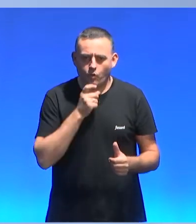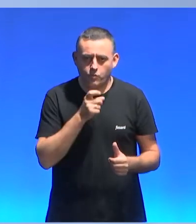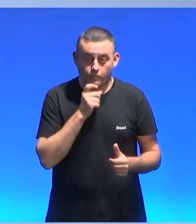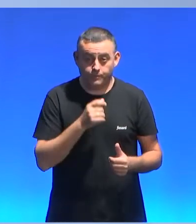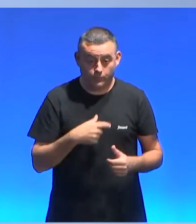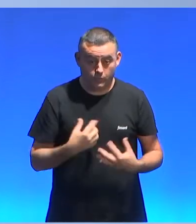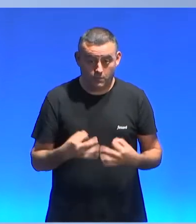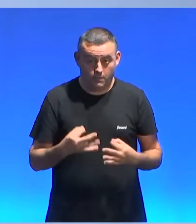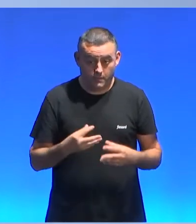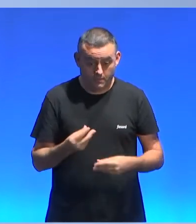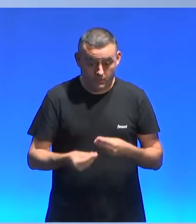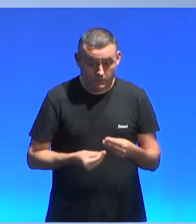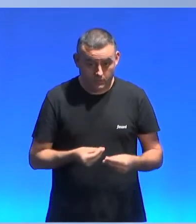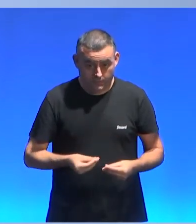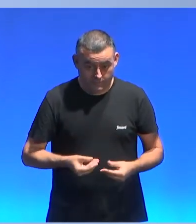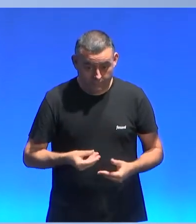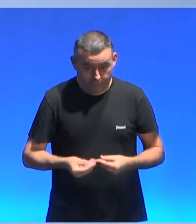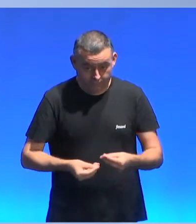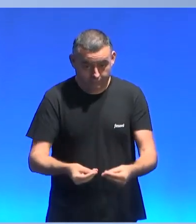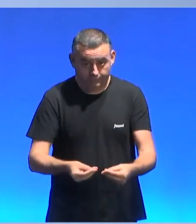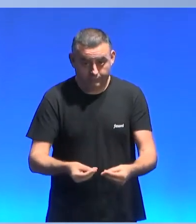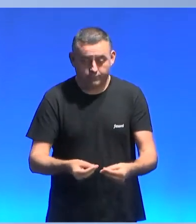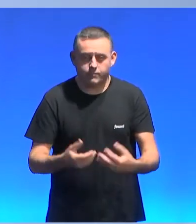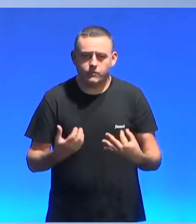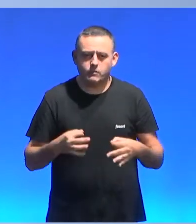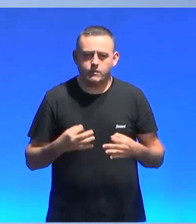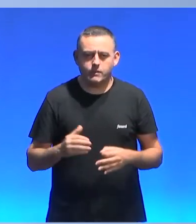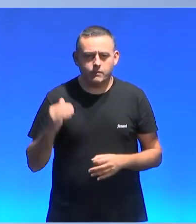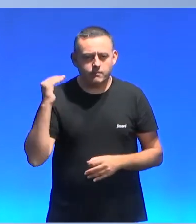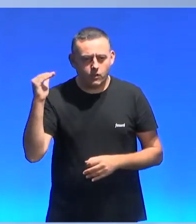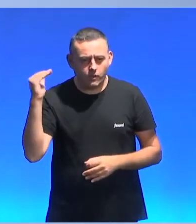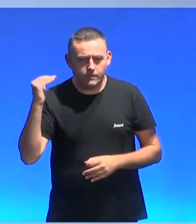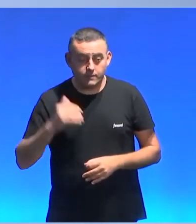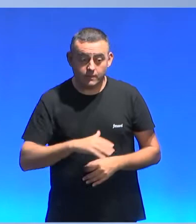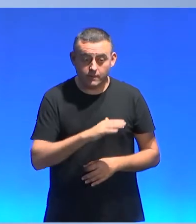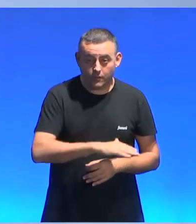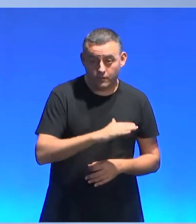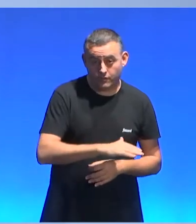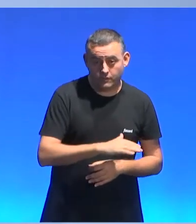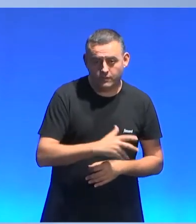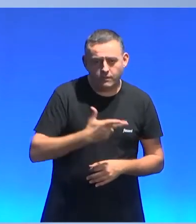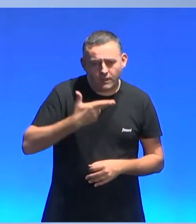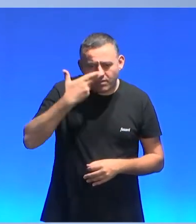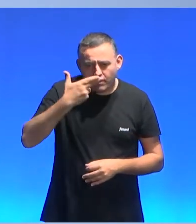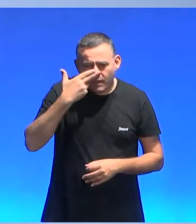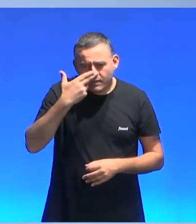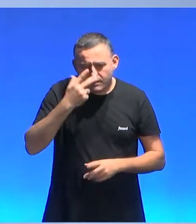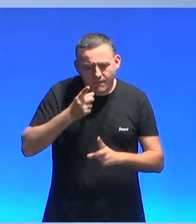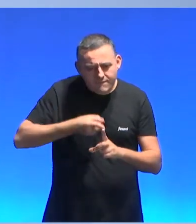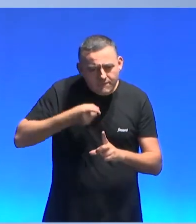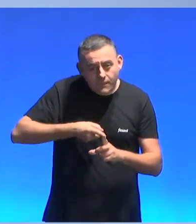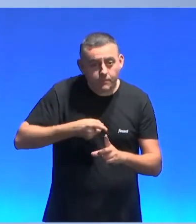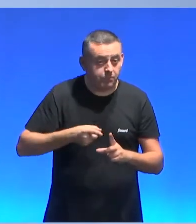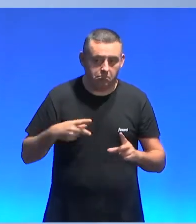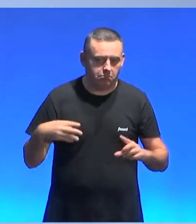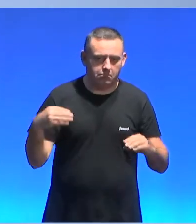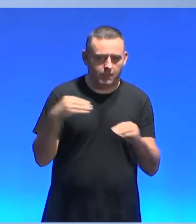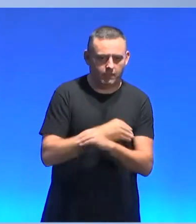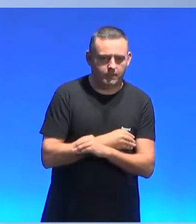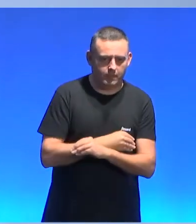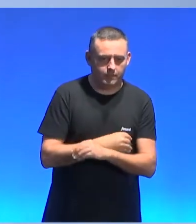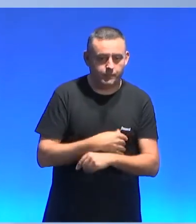adultos. Normalmente lo que a los niños no les gusta en la ciudad es lo que para los adultos